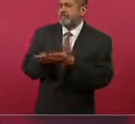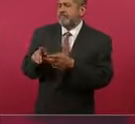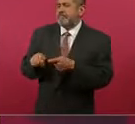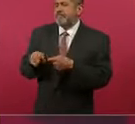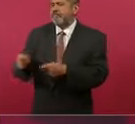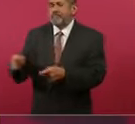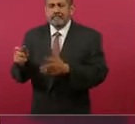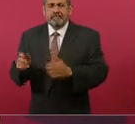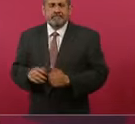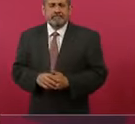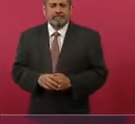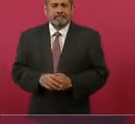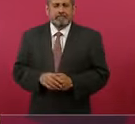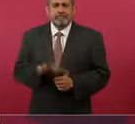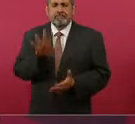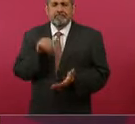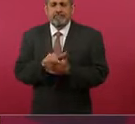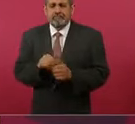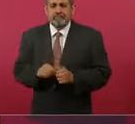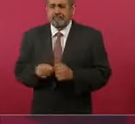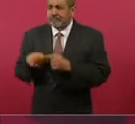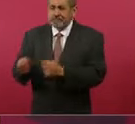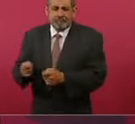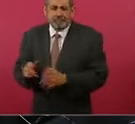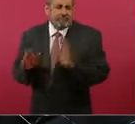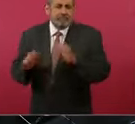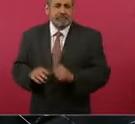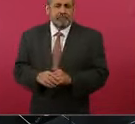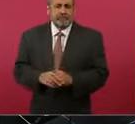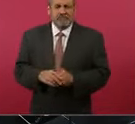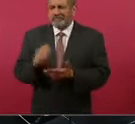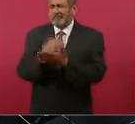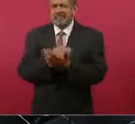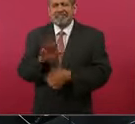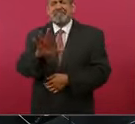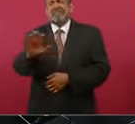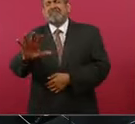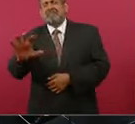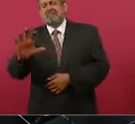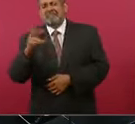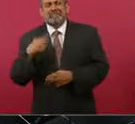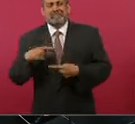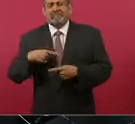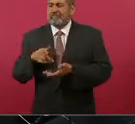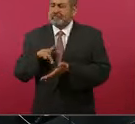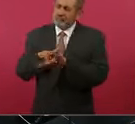a 5,000 o menos, 500.